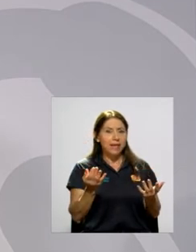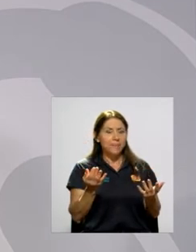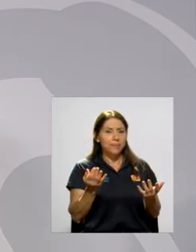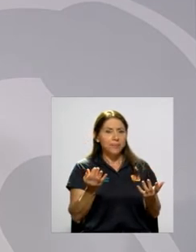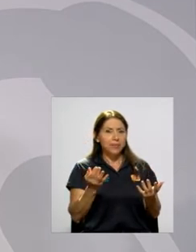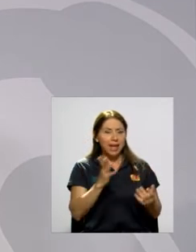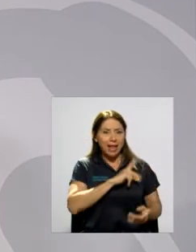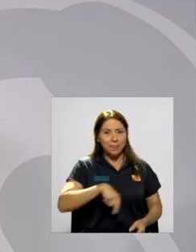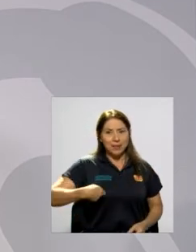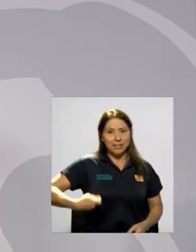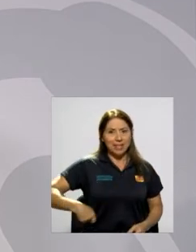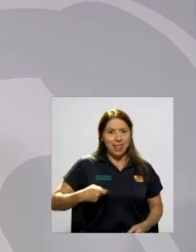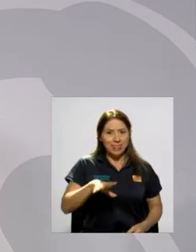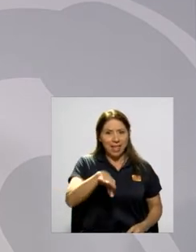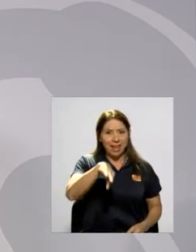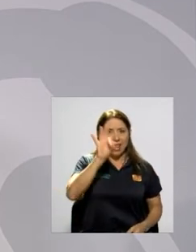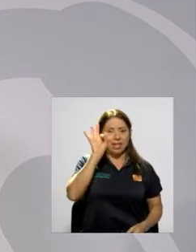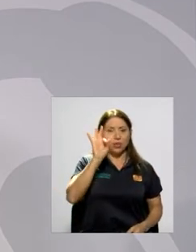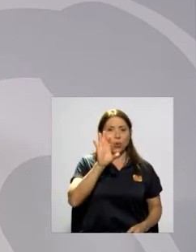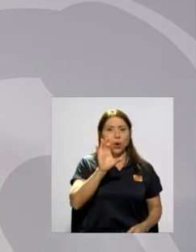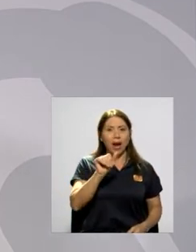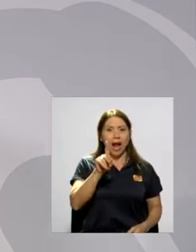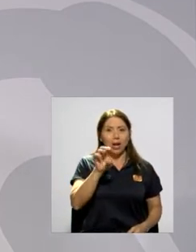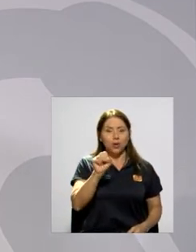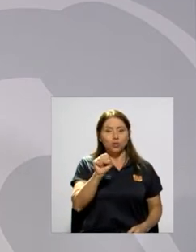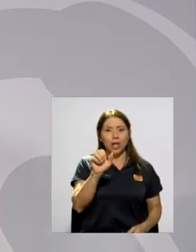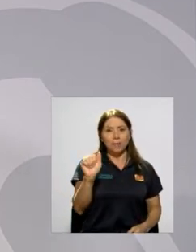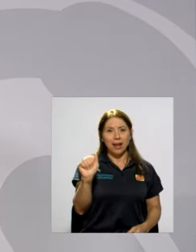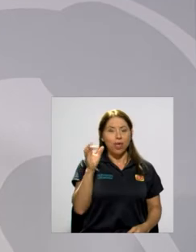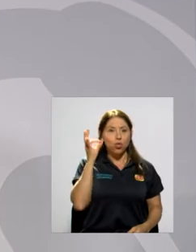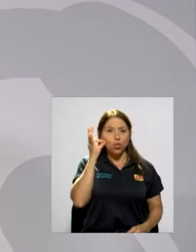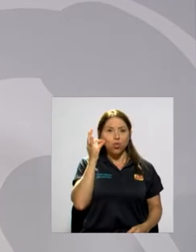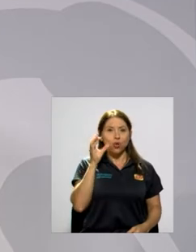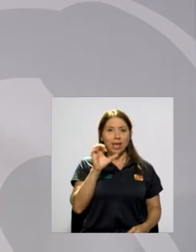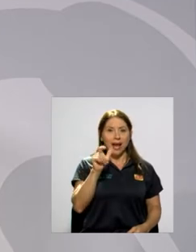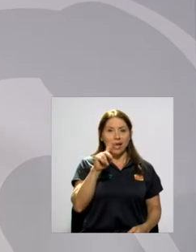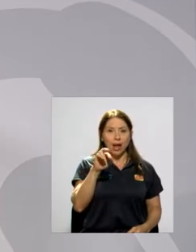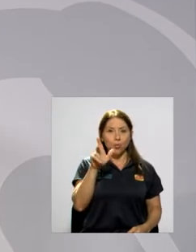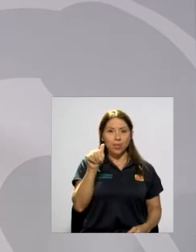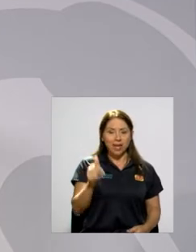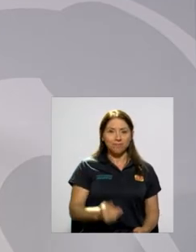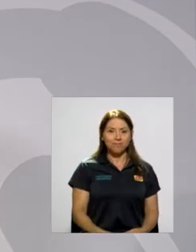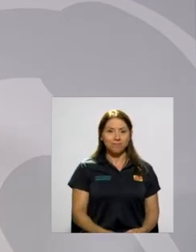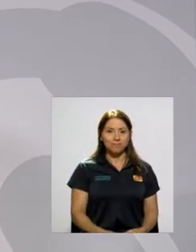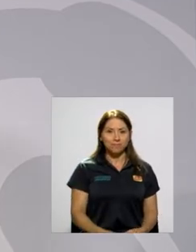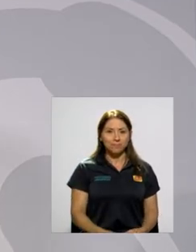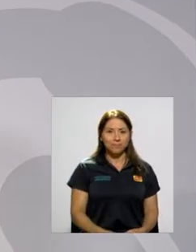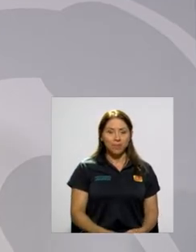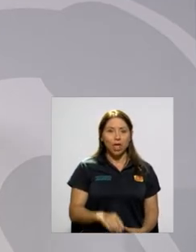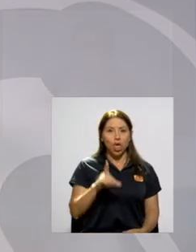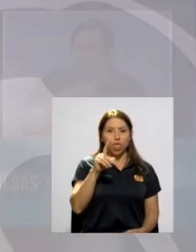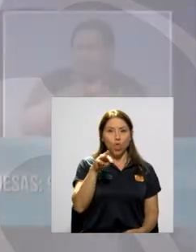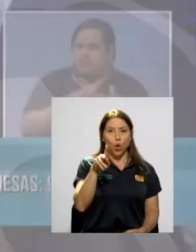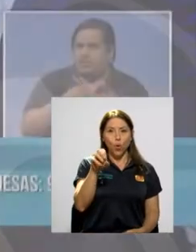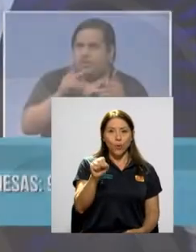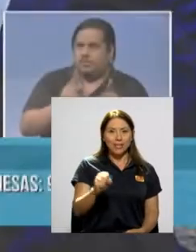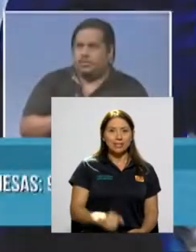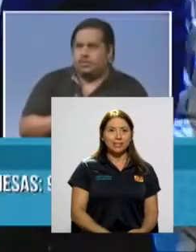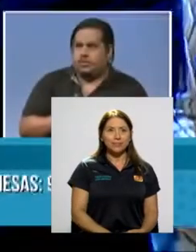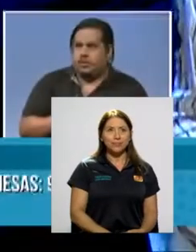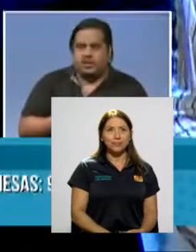del presidente electo, Carlos Alvarado, doña Claudia. Doña Claudia Dobles. Gracias a todas las personas